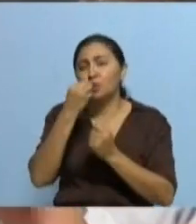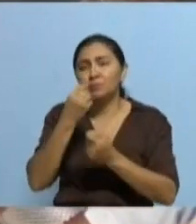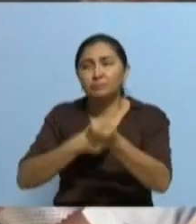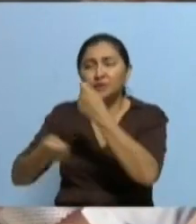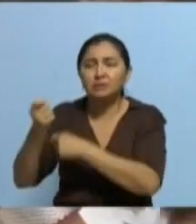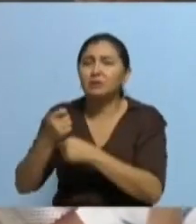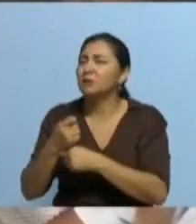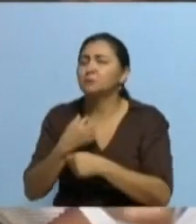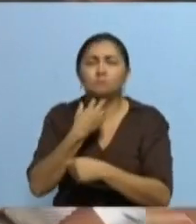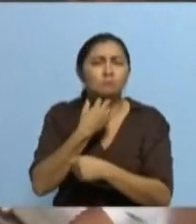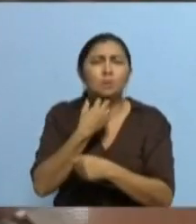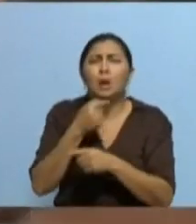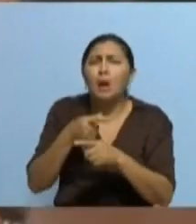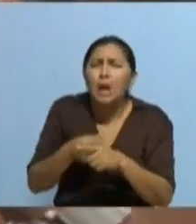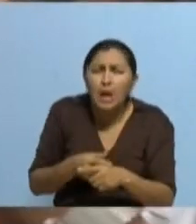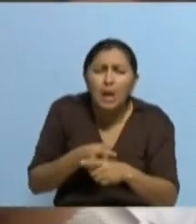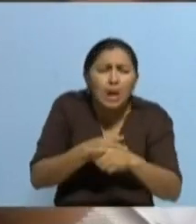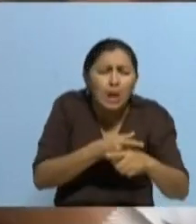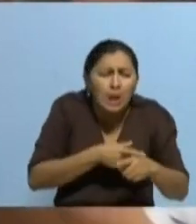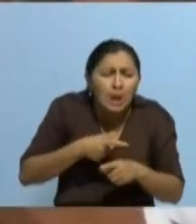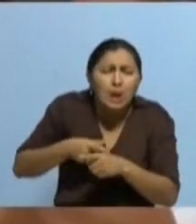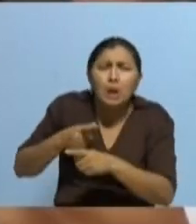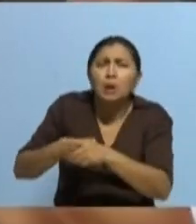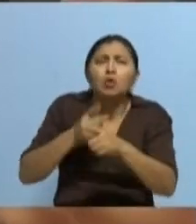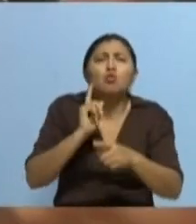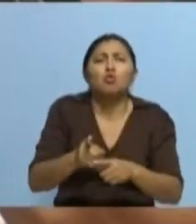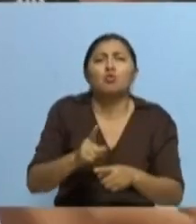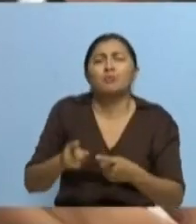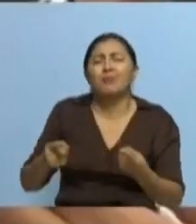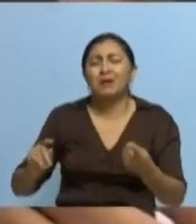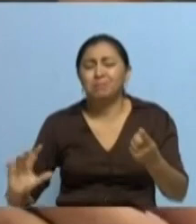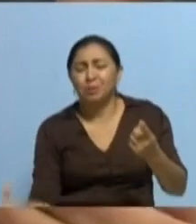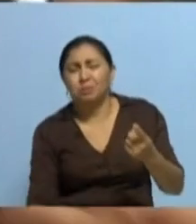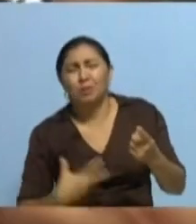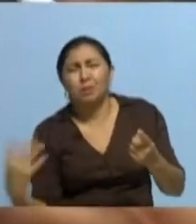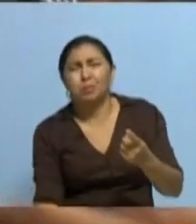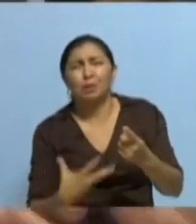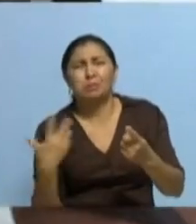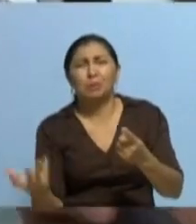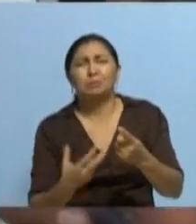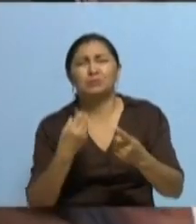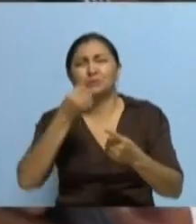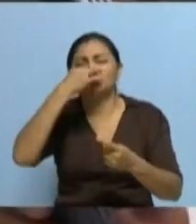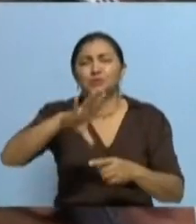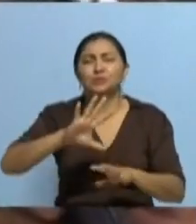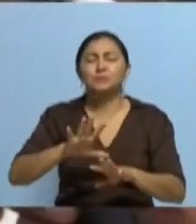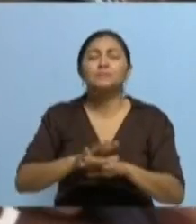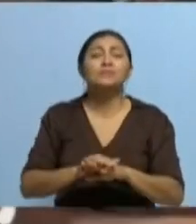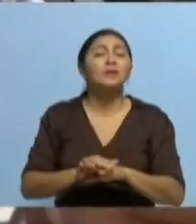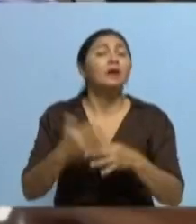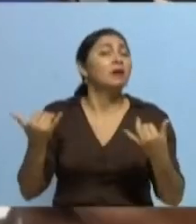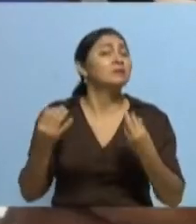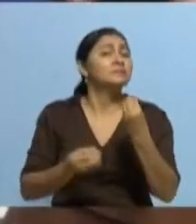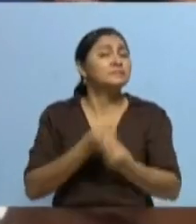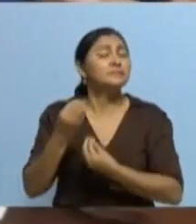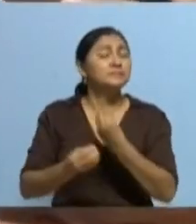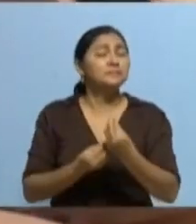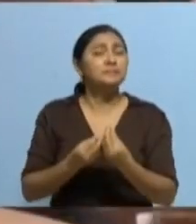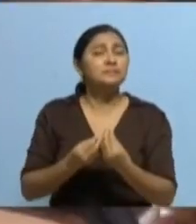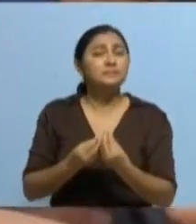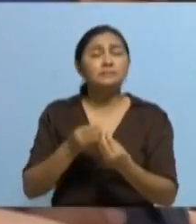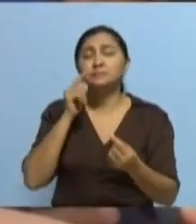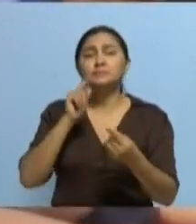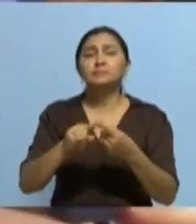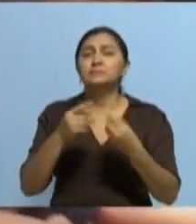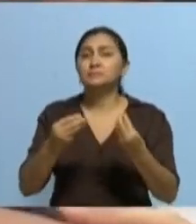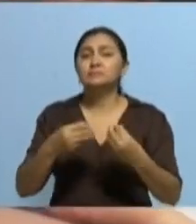comercio, como material propicio para la nutrición. Entonces, lo que nos va a pasar a nosotros en el marco de lo que